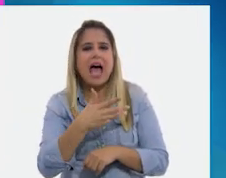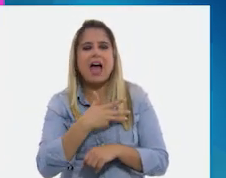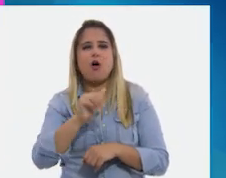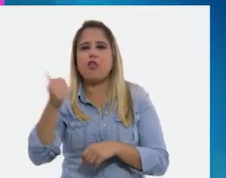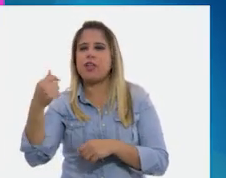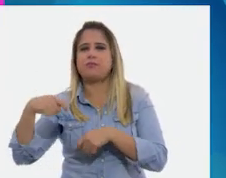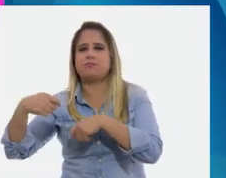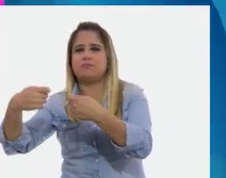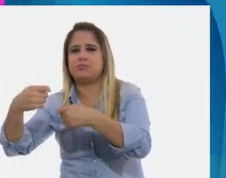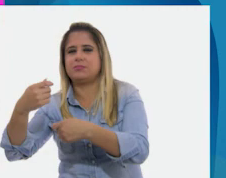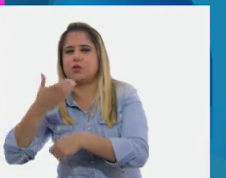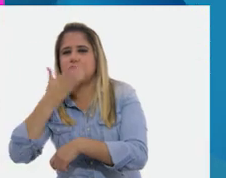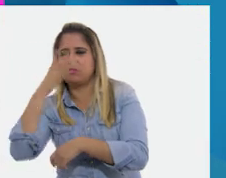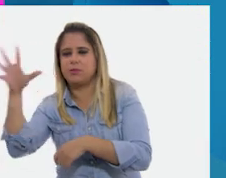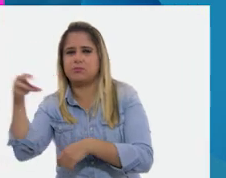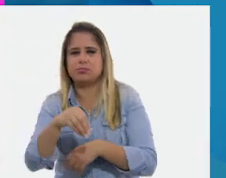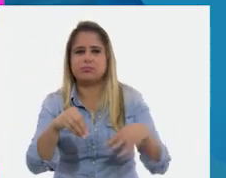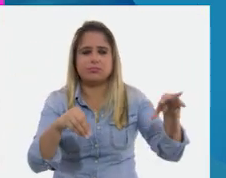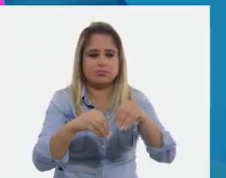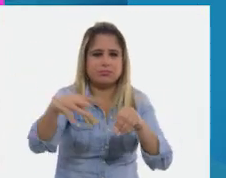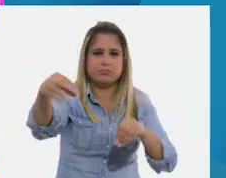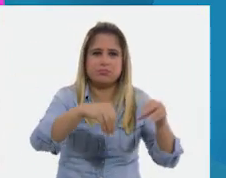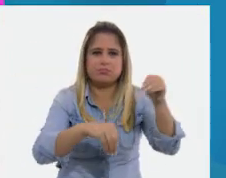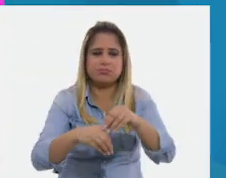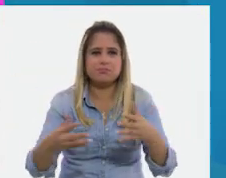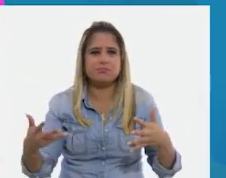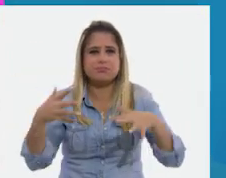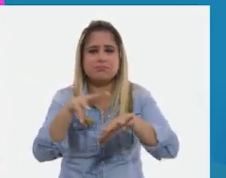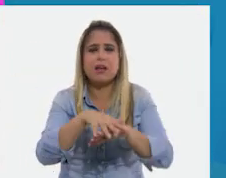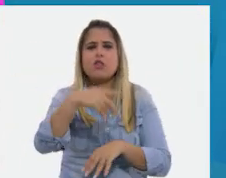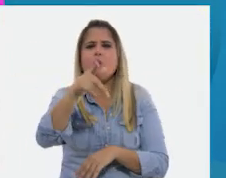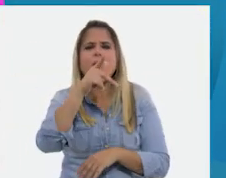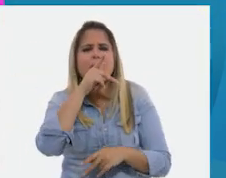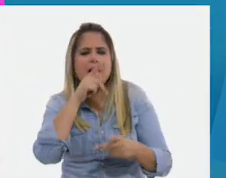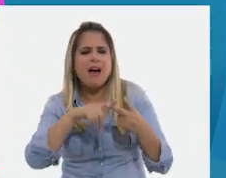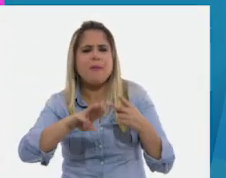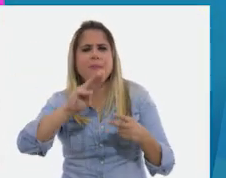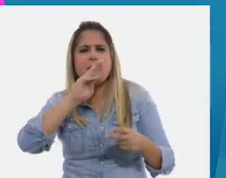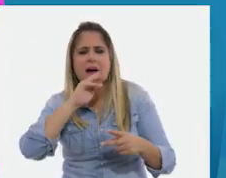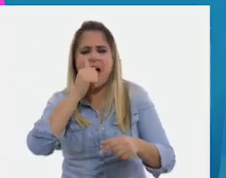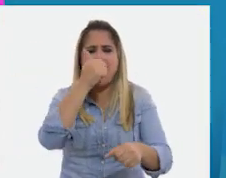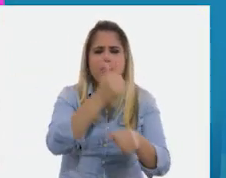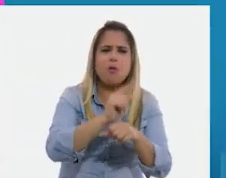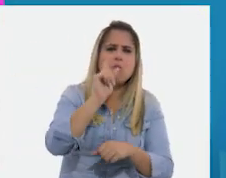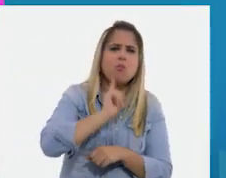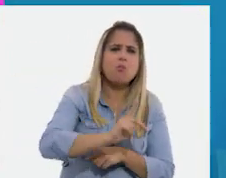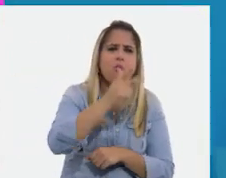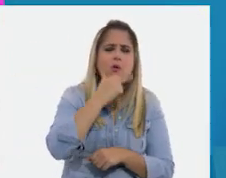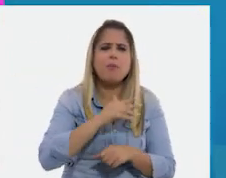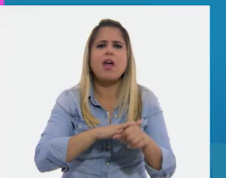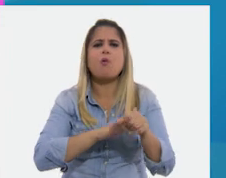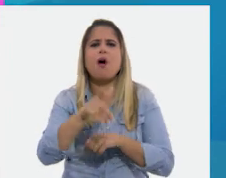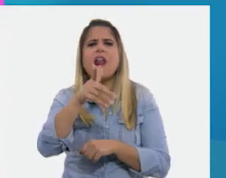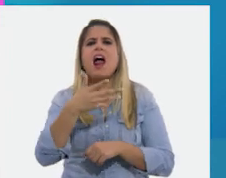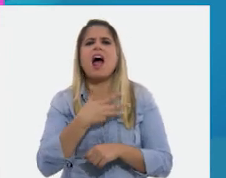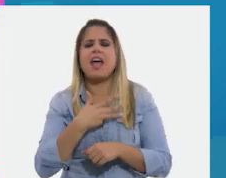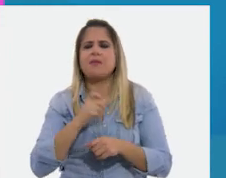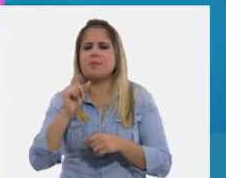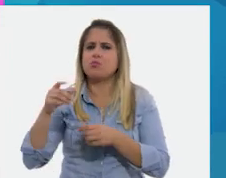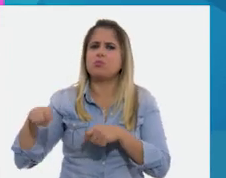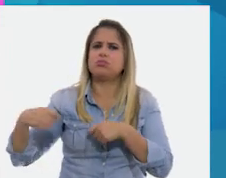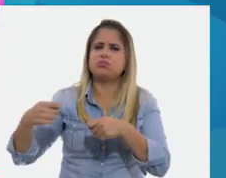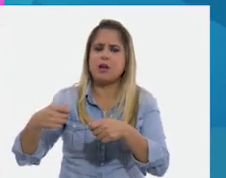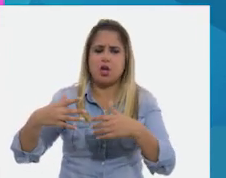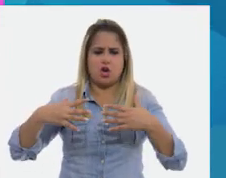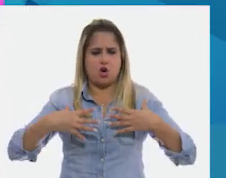tradiciones. ¿Qué tradiciones aprendieron tus padres de sus abuelos y aún practican? La lengua, la